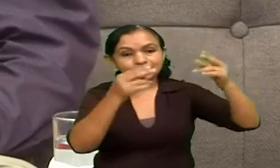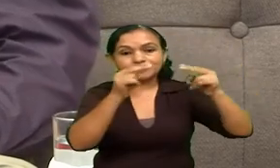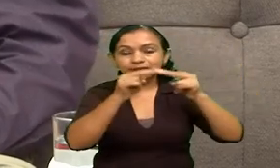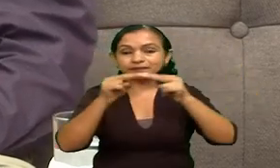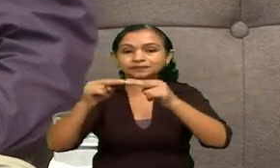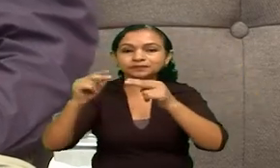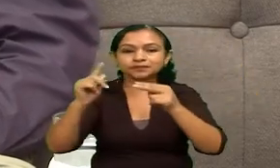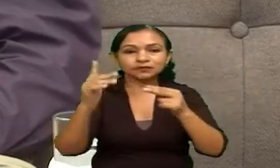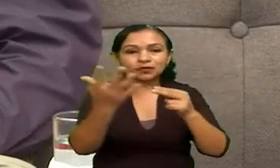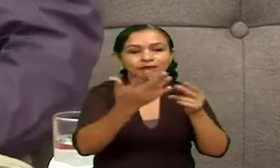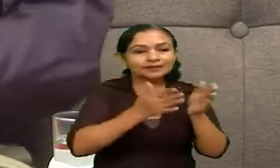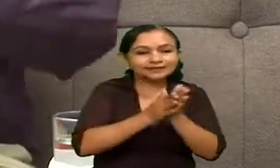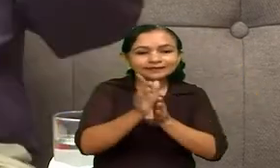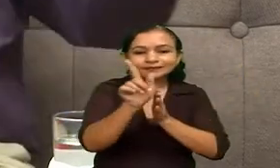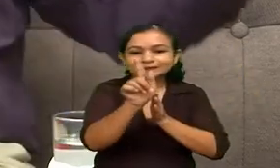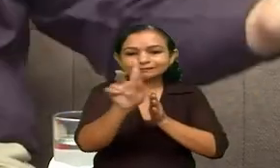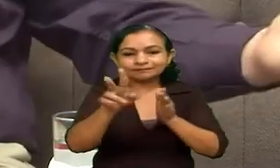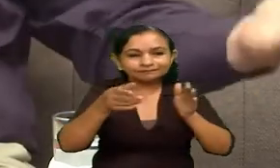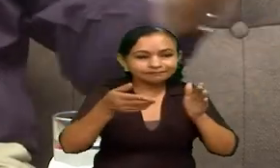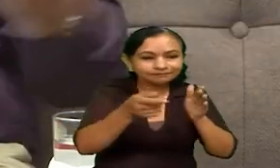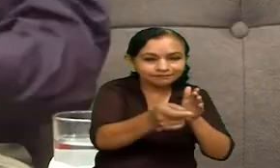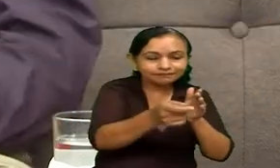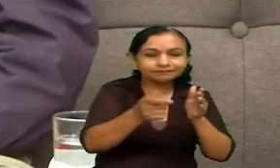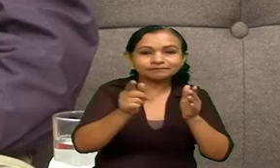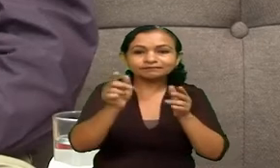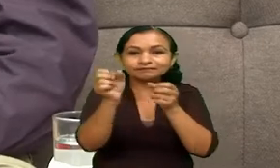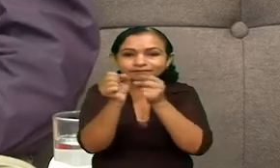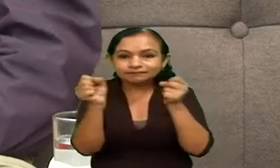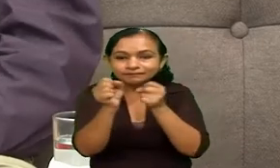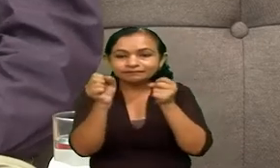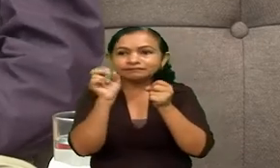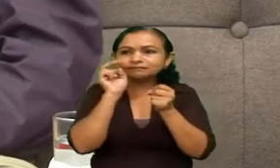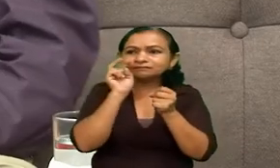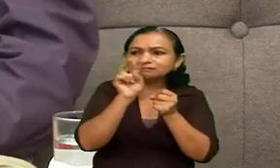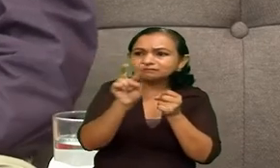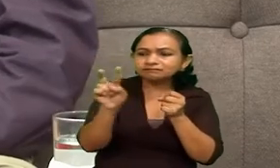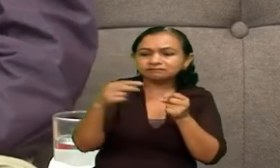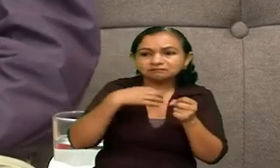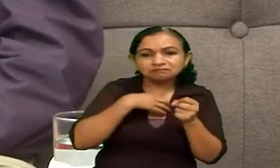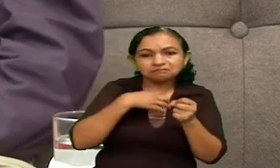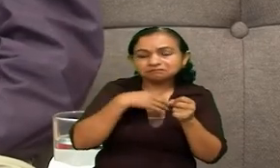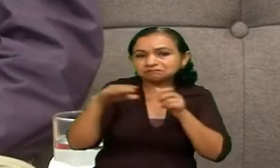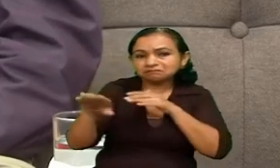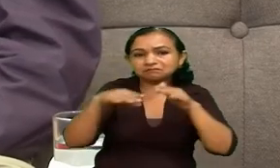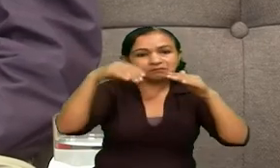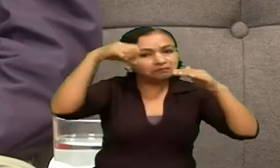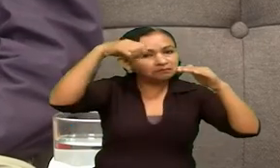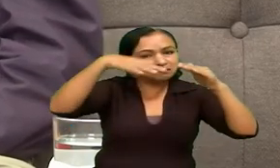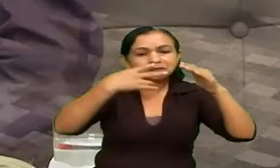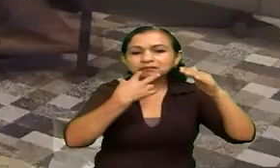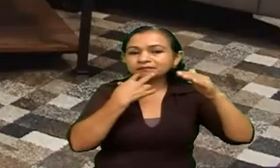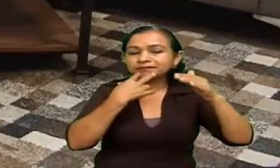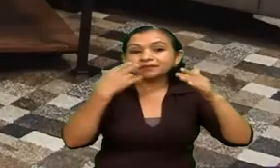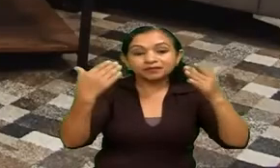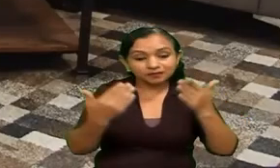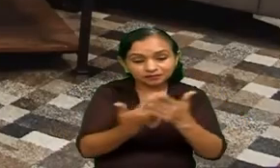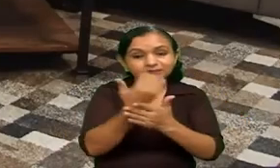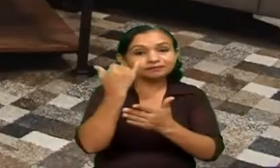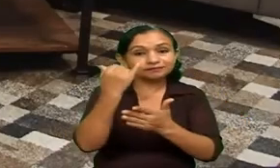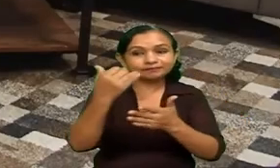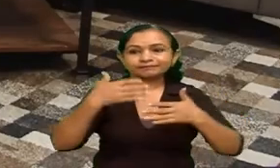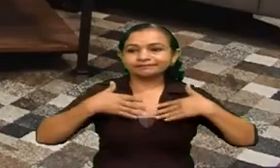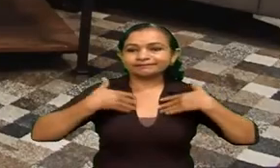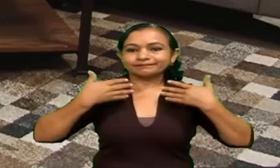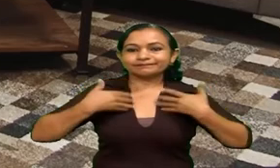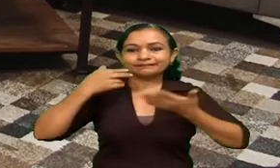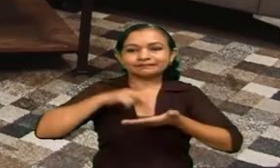esos artefactos eléctricos que han visto que existen por todos lados, pero que no podían tener acceso porque no tenían energía eléctrica. Entonces vos